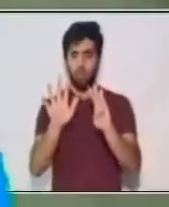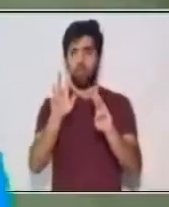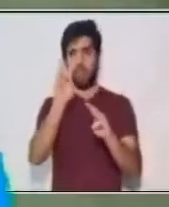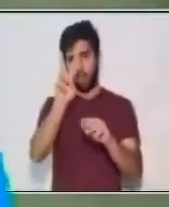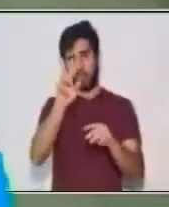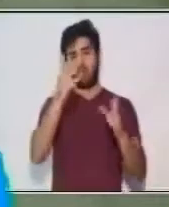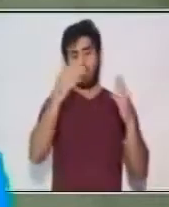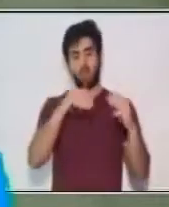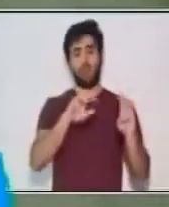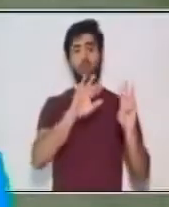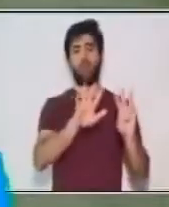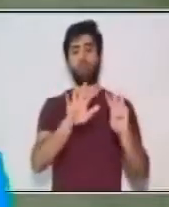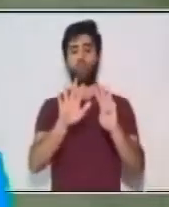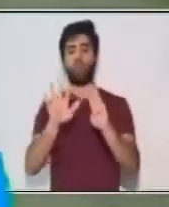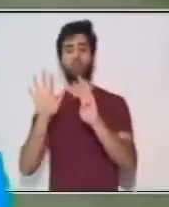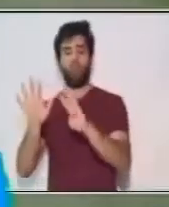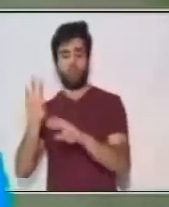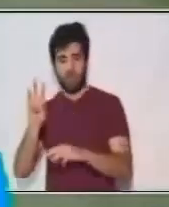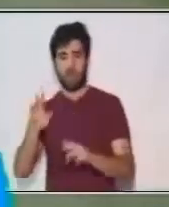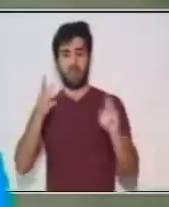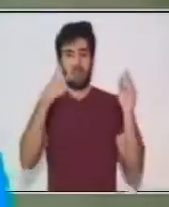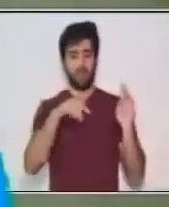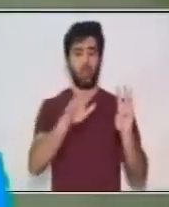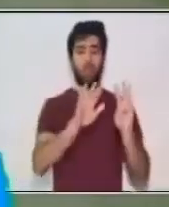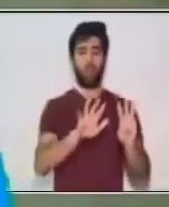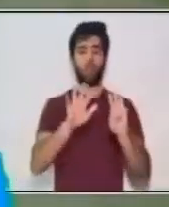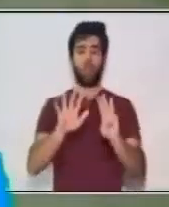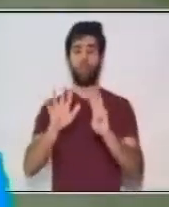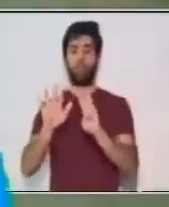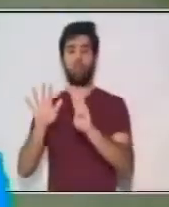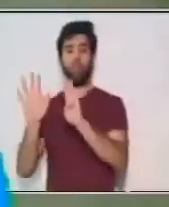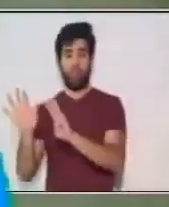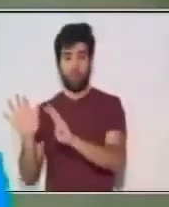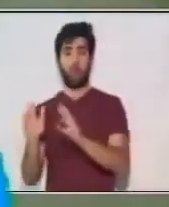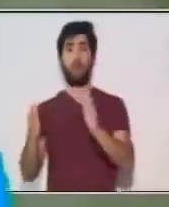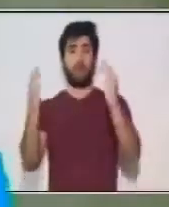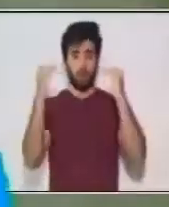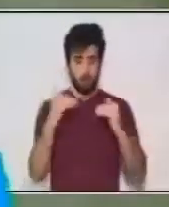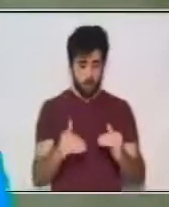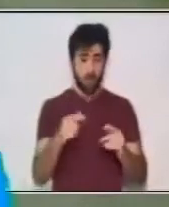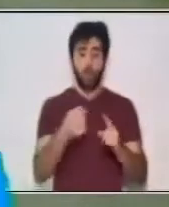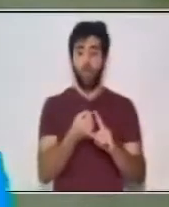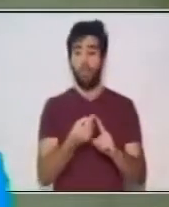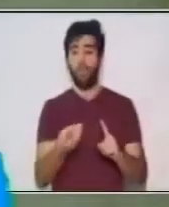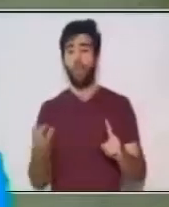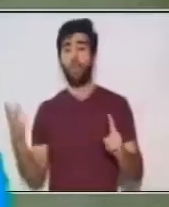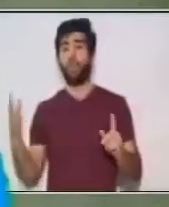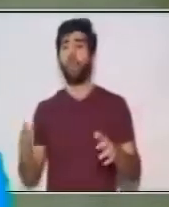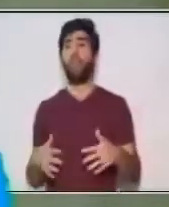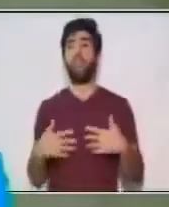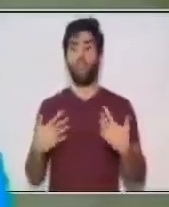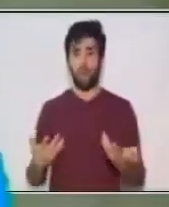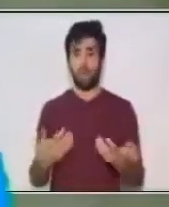8 tenemos? 2, aquí hay 3, aquí hay 4. ¿Cuántos tocarían en esta fila?